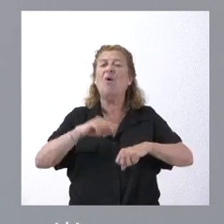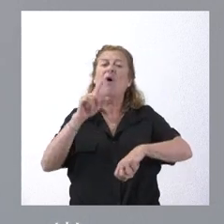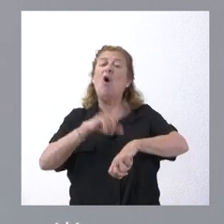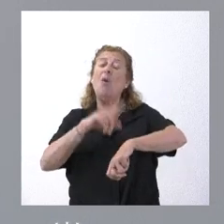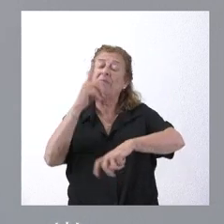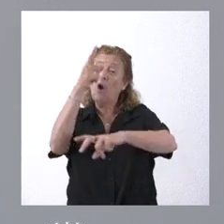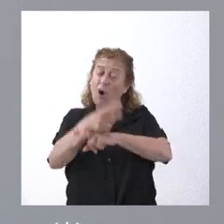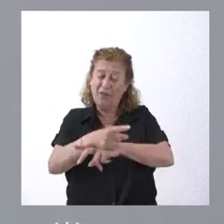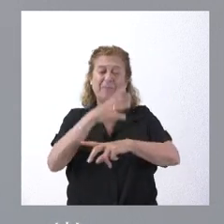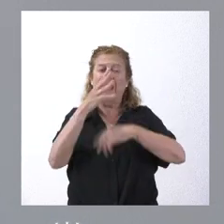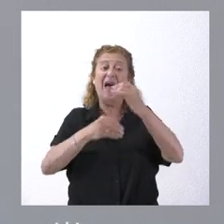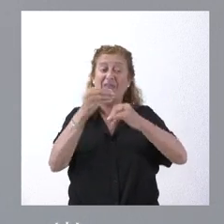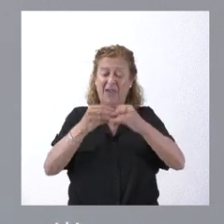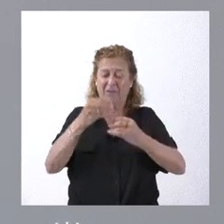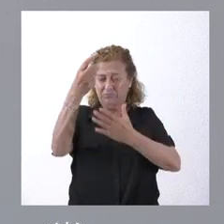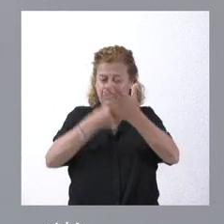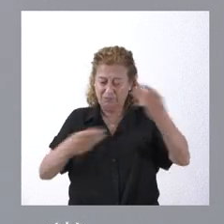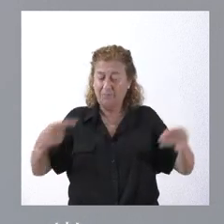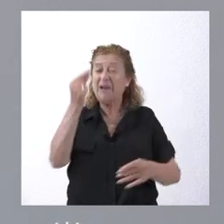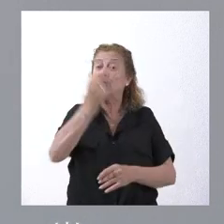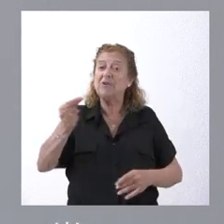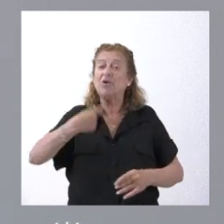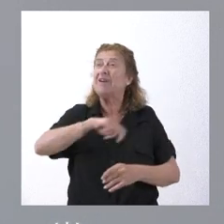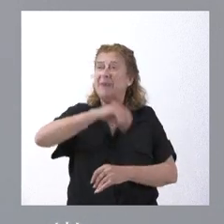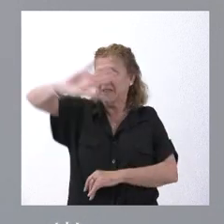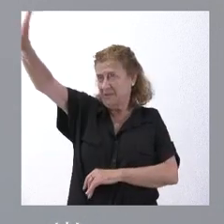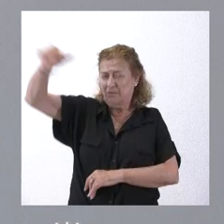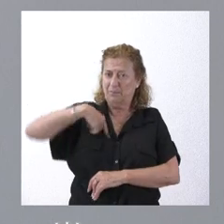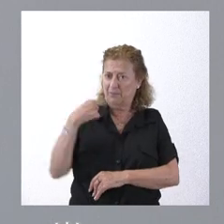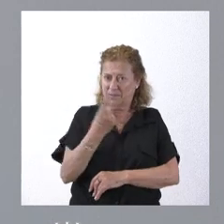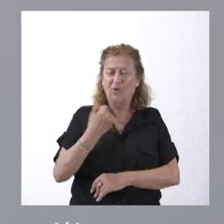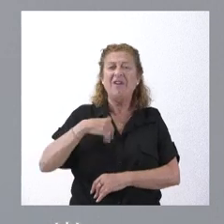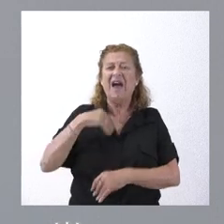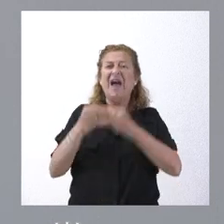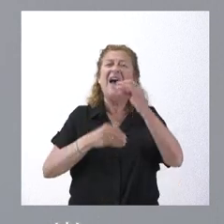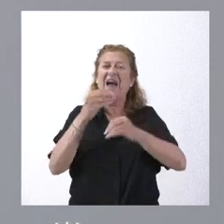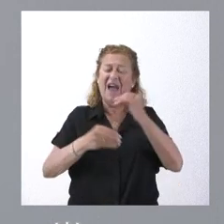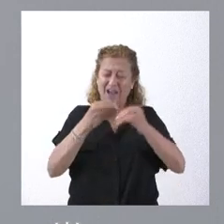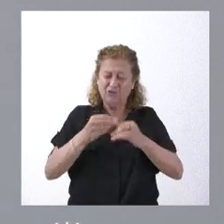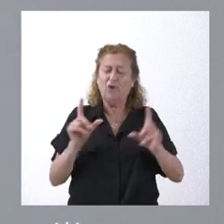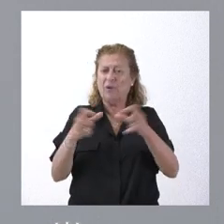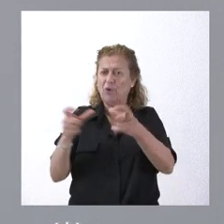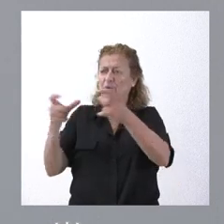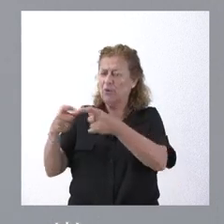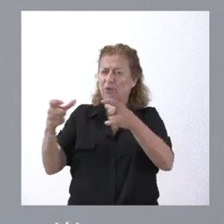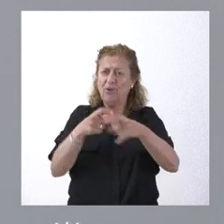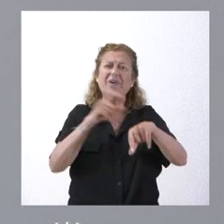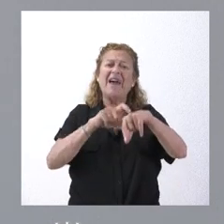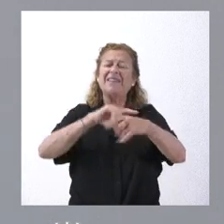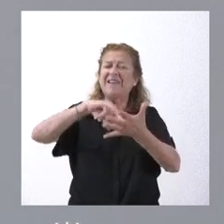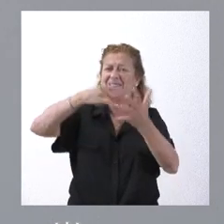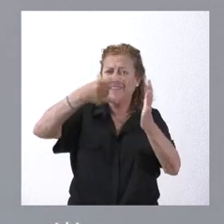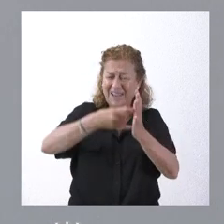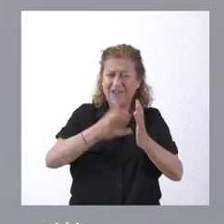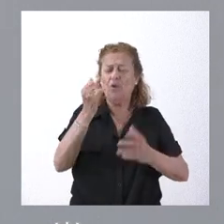antes que el presupuesto nacional. Hemos celebrado ya algunas reuniones de la Comisión Funcional del Presupuesto y reuniones de carácter técnico.